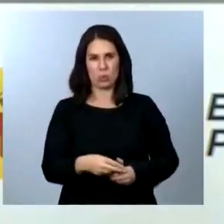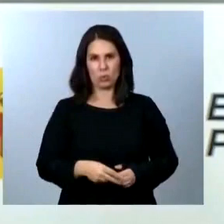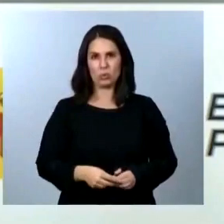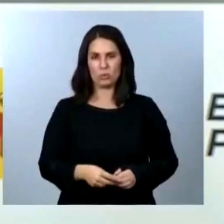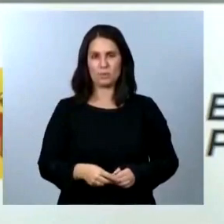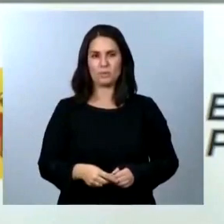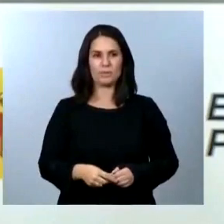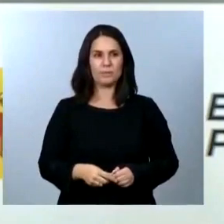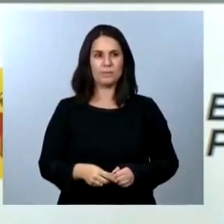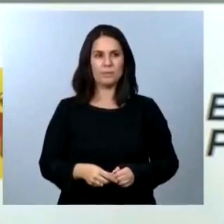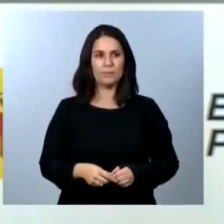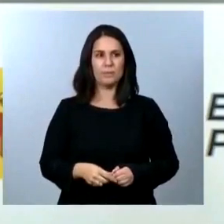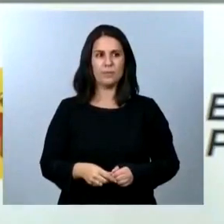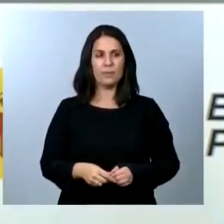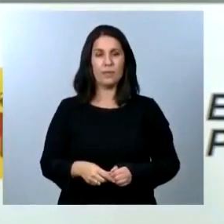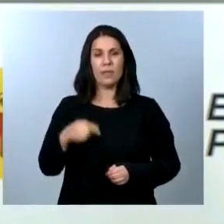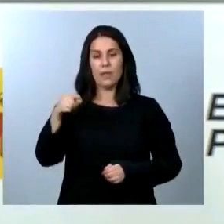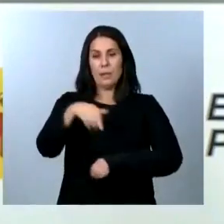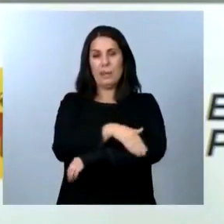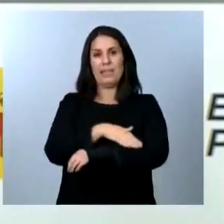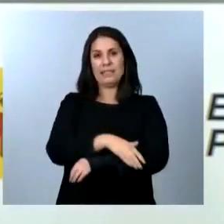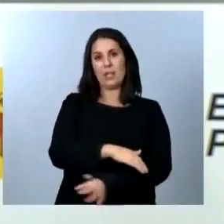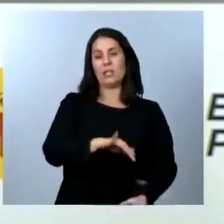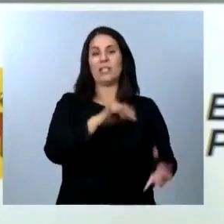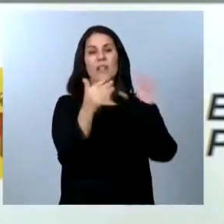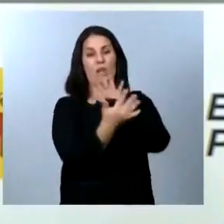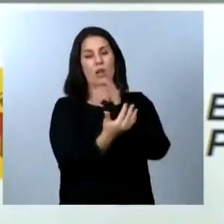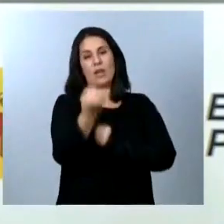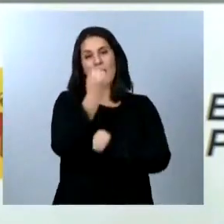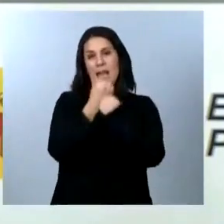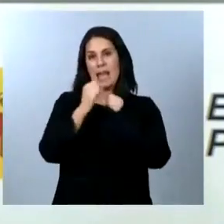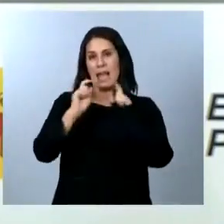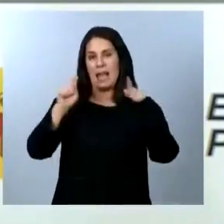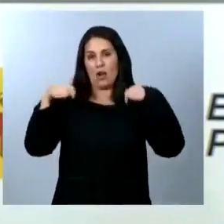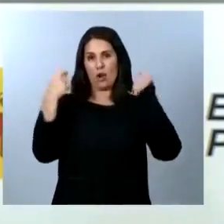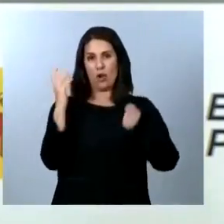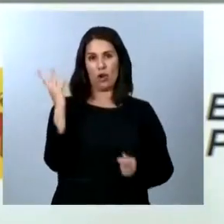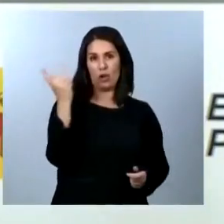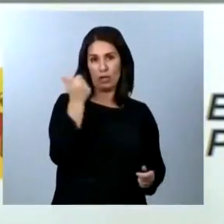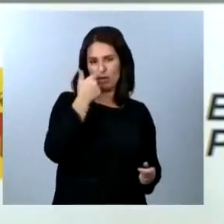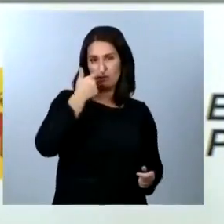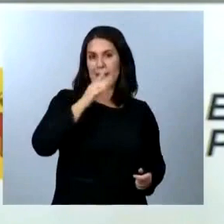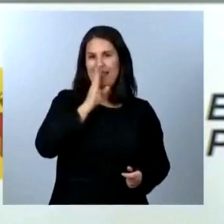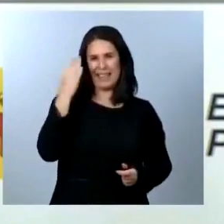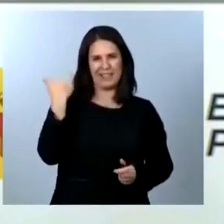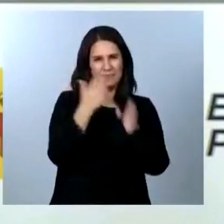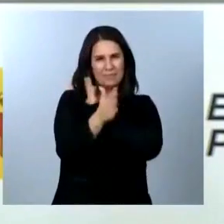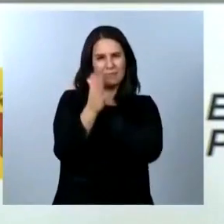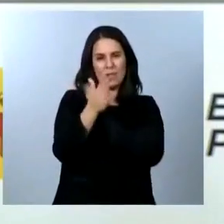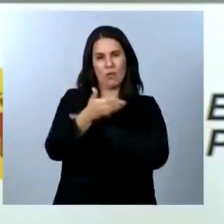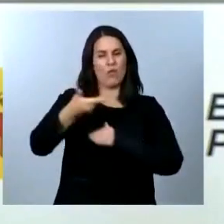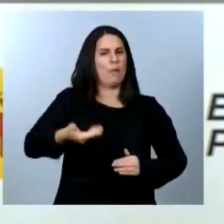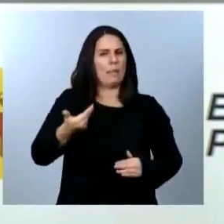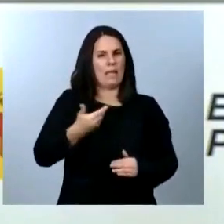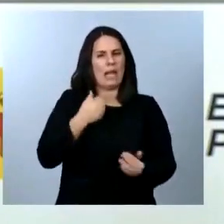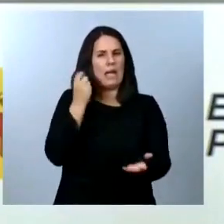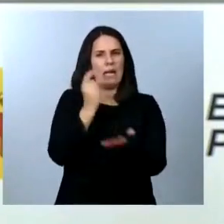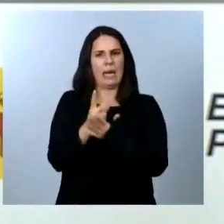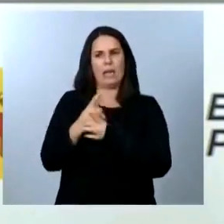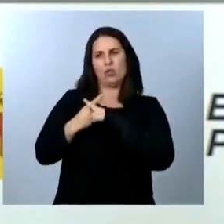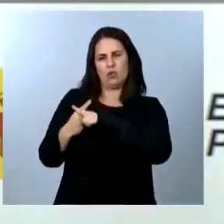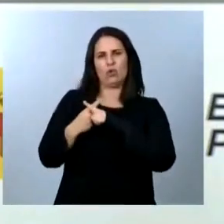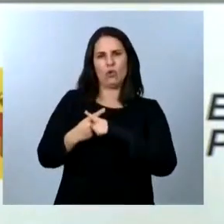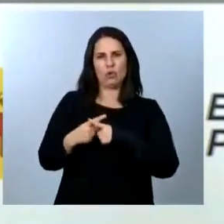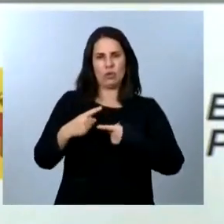a ello, el Ministerio para la Transición Ecológica, como hemos dicho antes, fundamental en ese reto que tenemos compartido de solidaridad